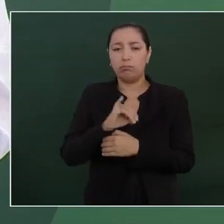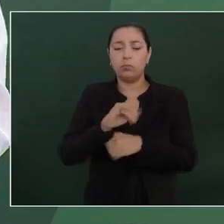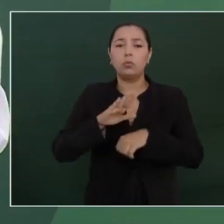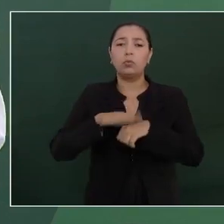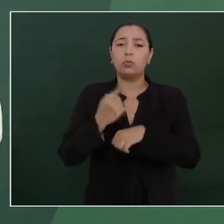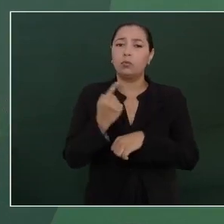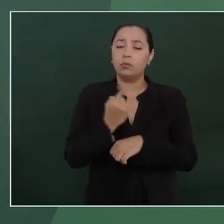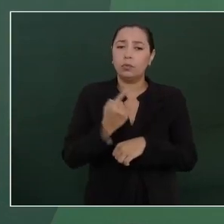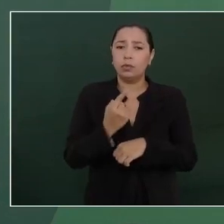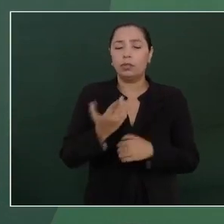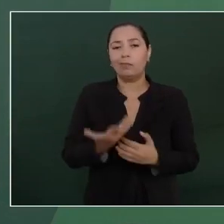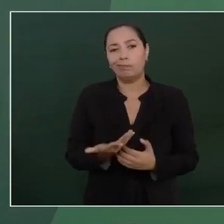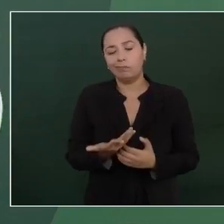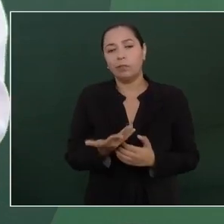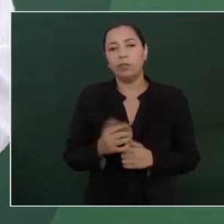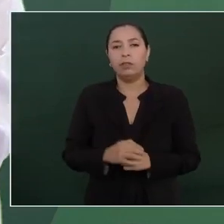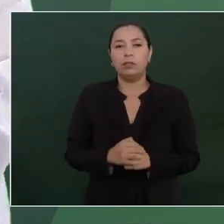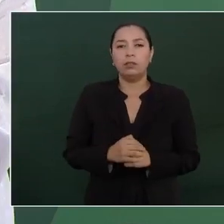porque si no,